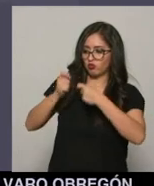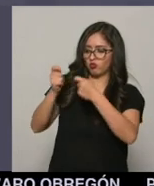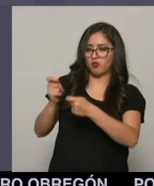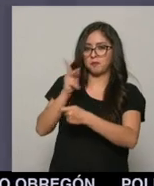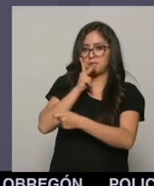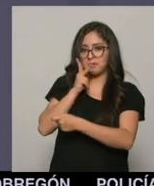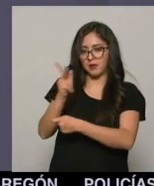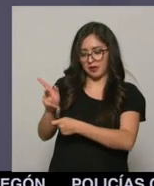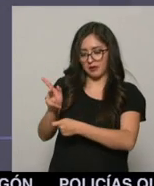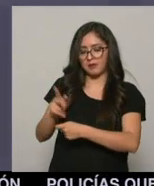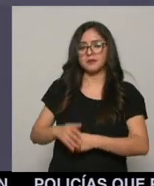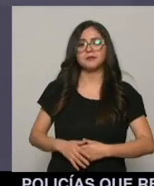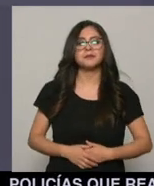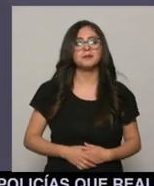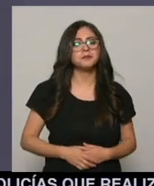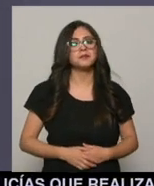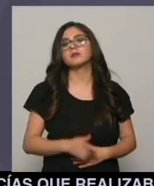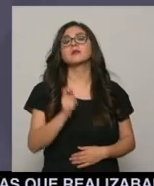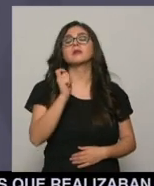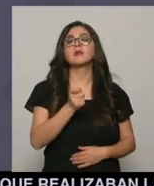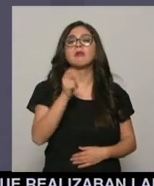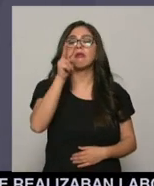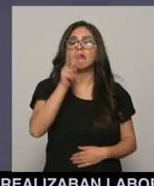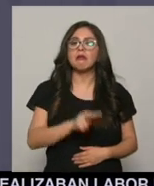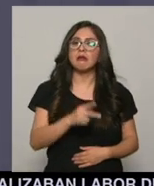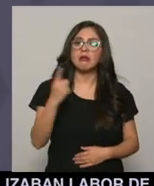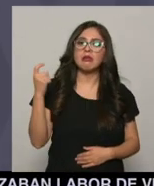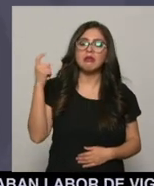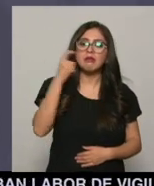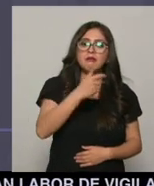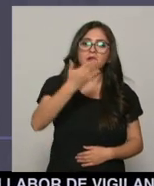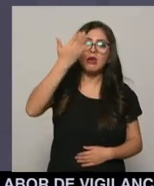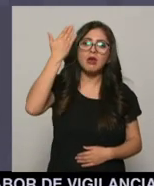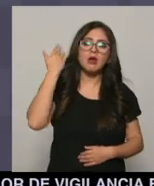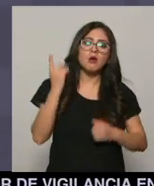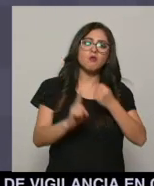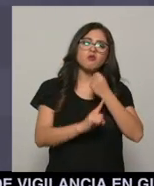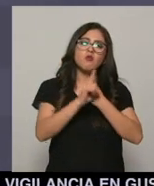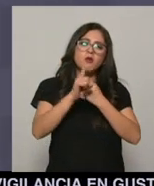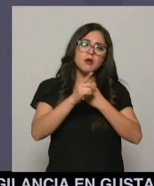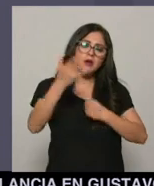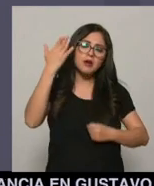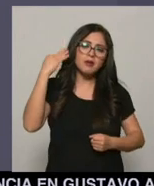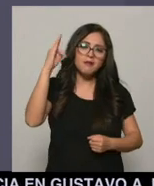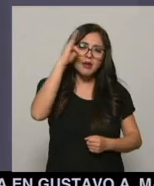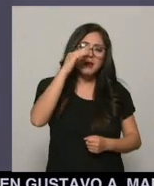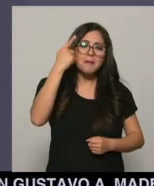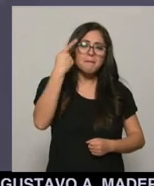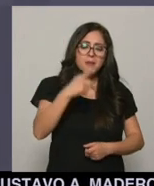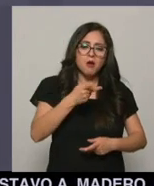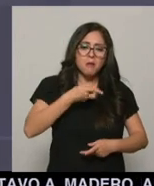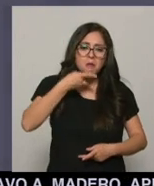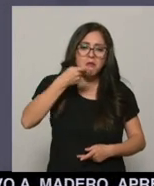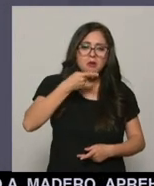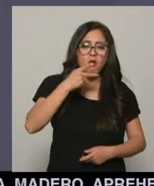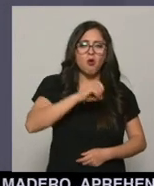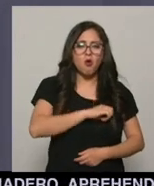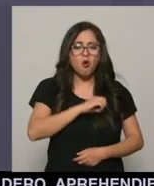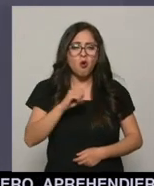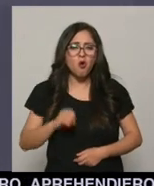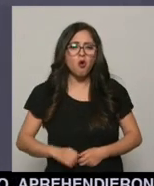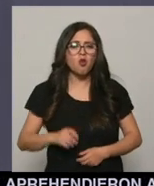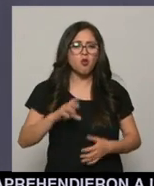Va a costar trabajo revertir la herencia sangrienta de Calderón. Pero en términos de discursos de odio y de discriminación, creo que se distinguen